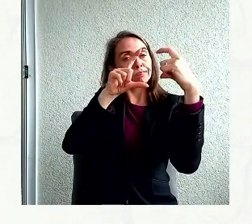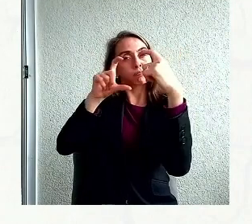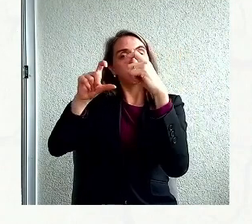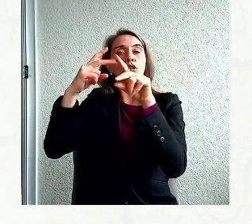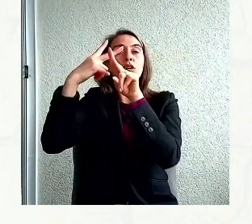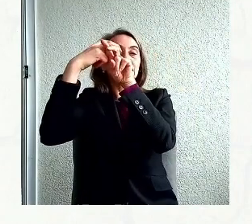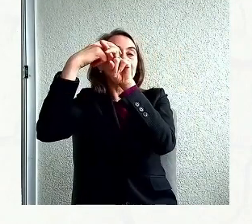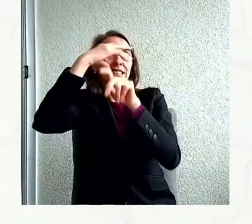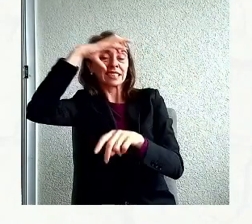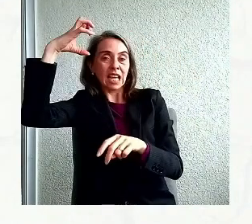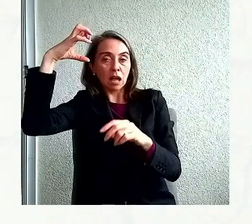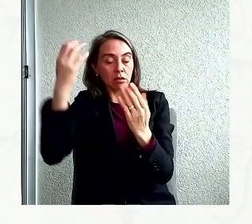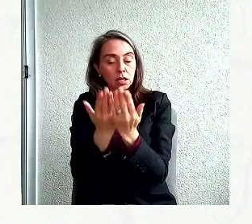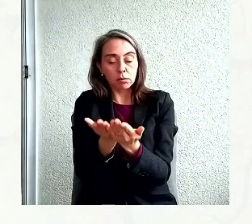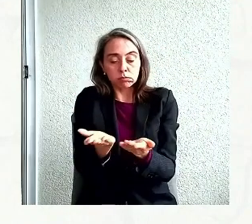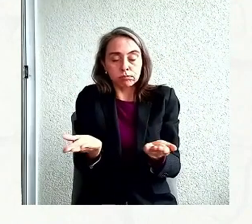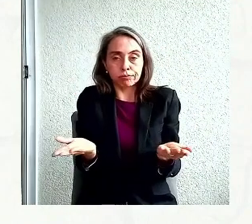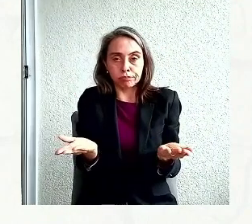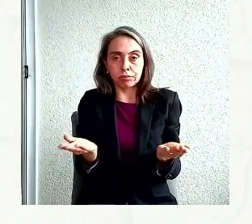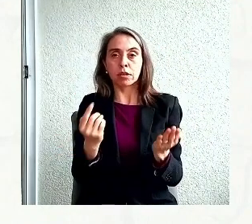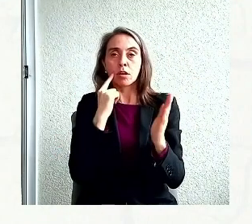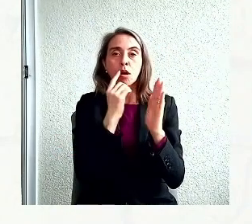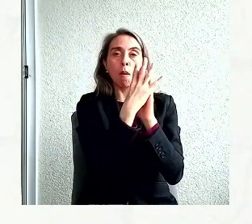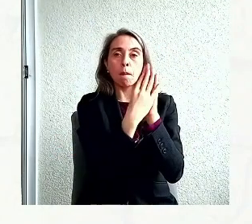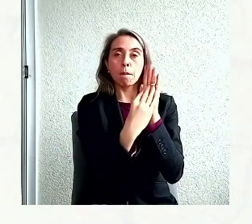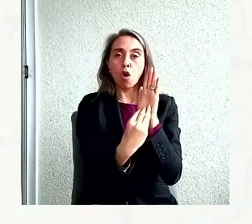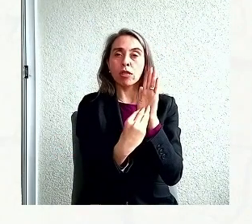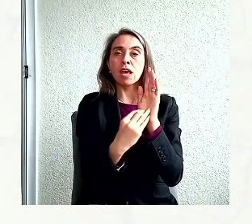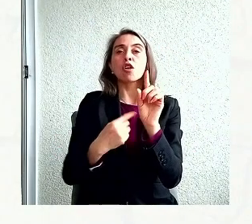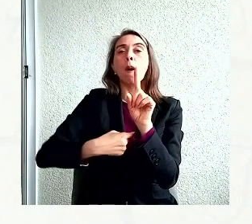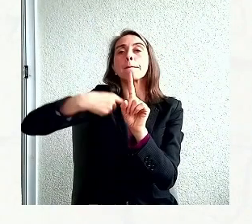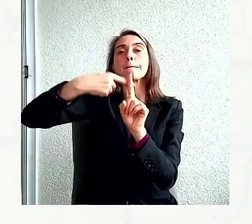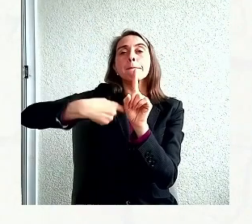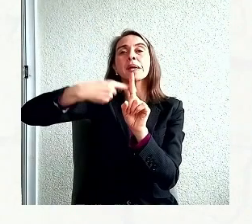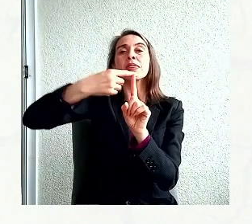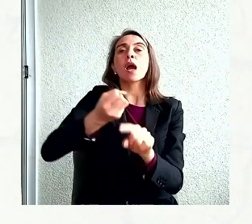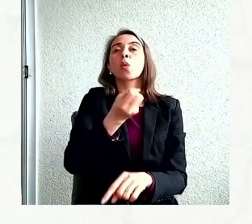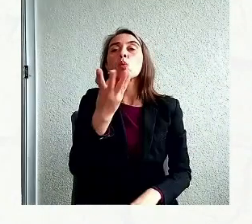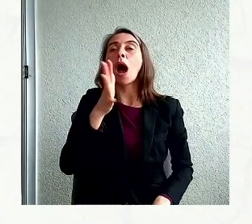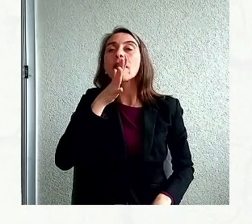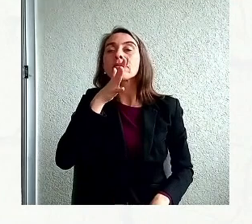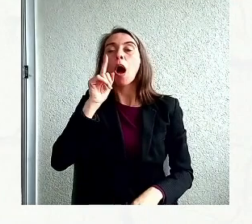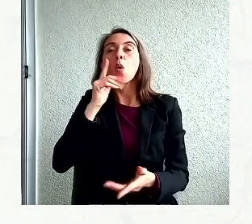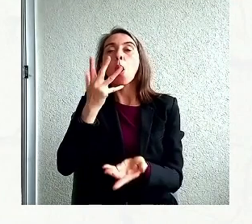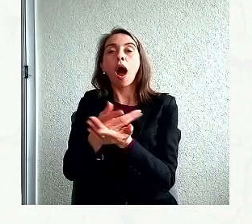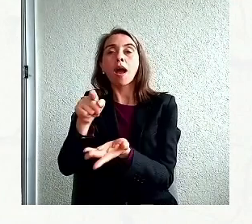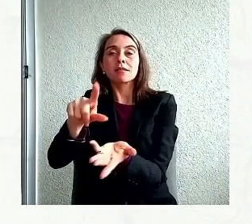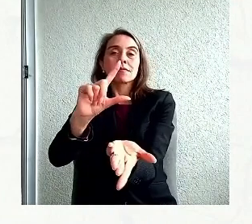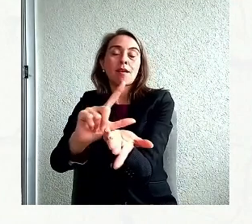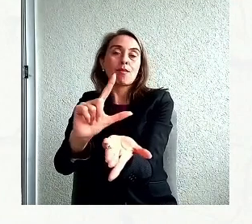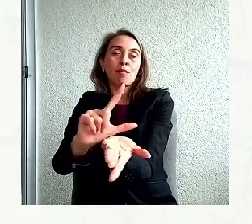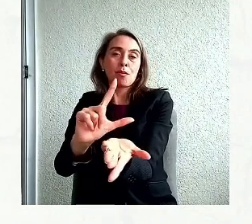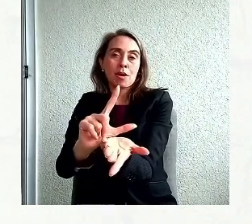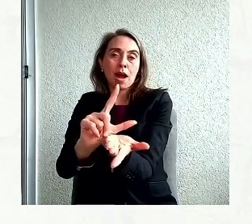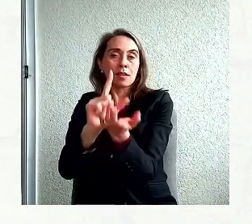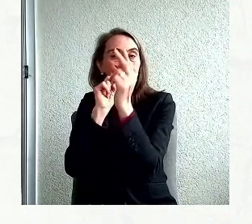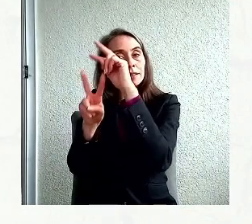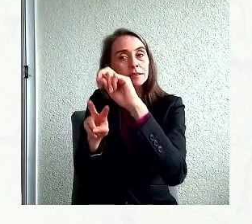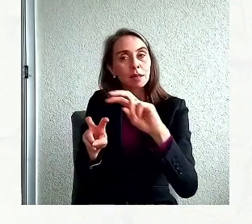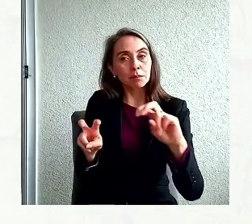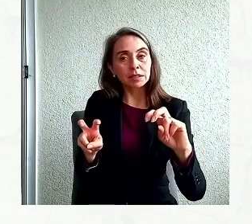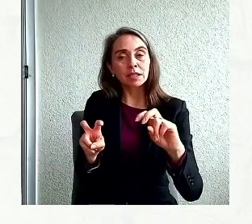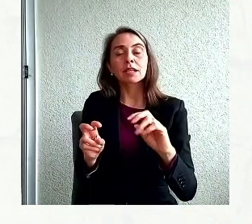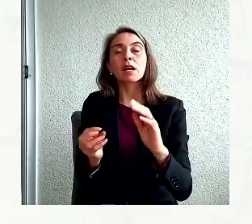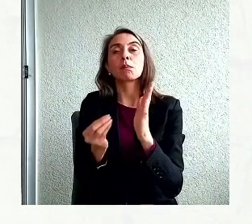incorporamos un módulo de variables químicas, en este caso de albedo y de black carbon. para justamente entregar datos más confiables para los